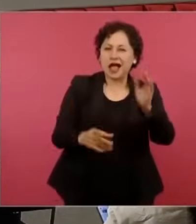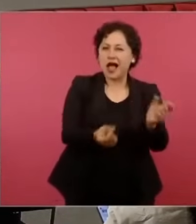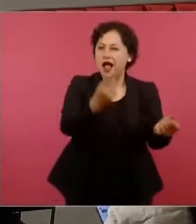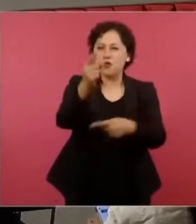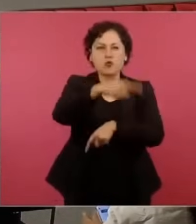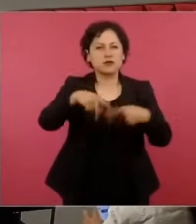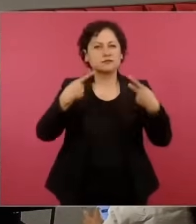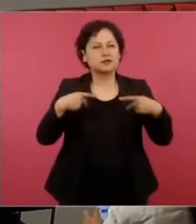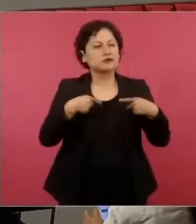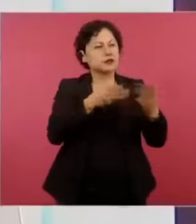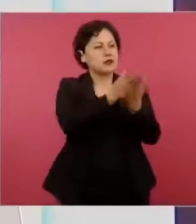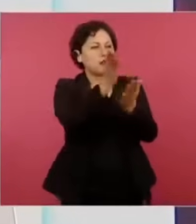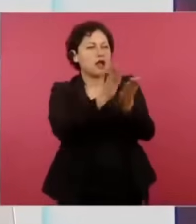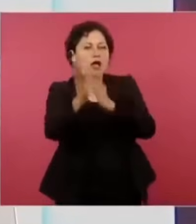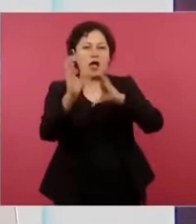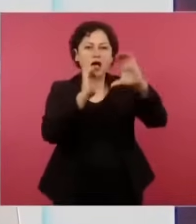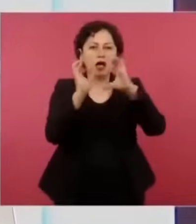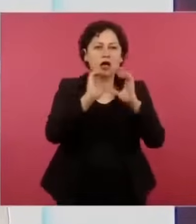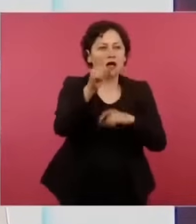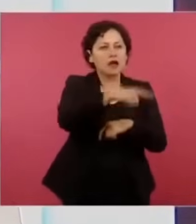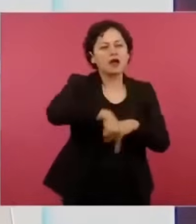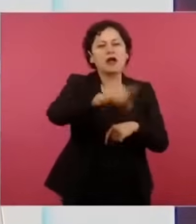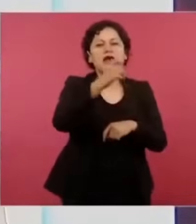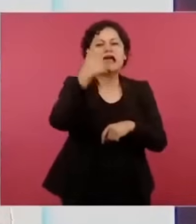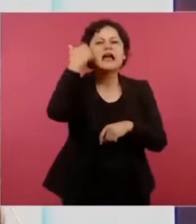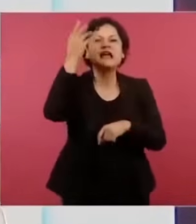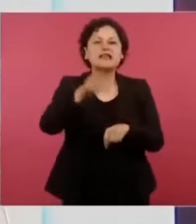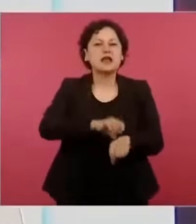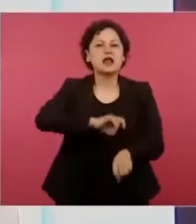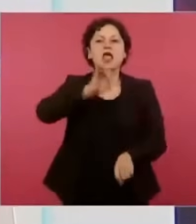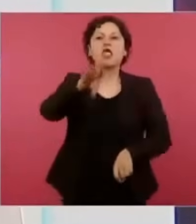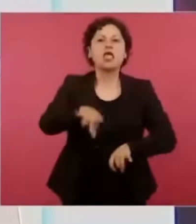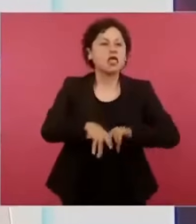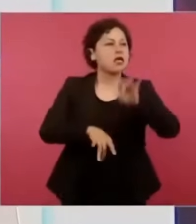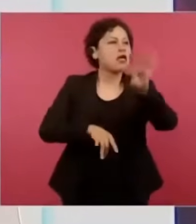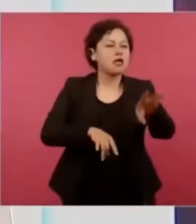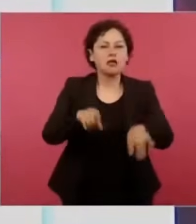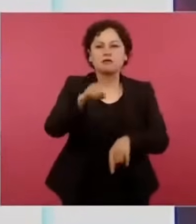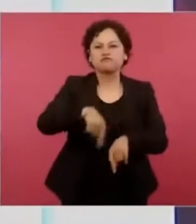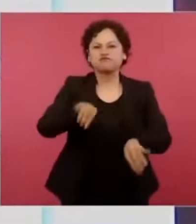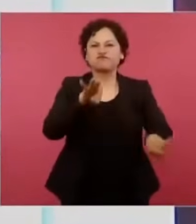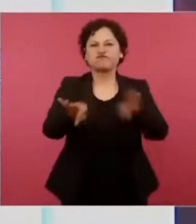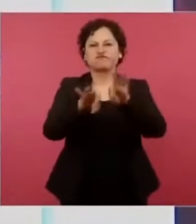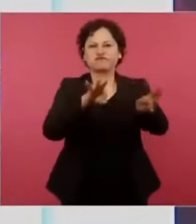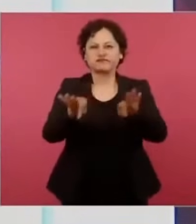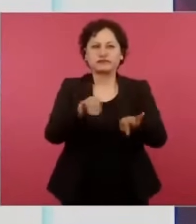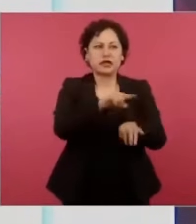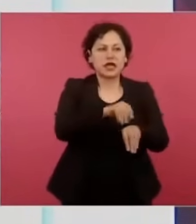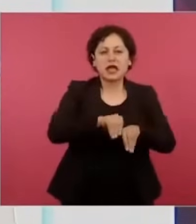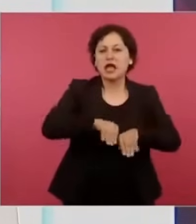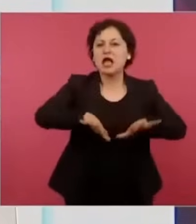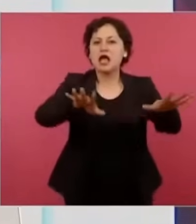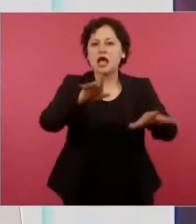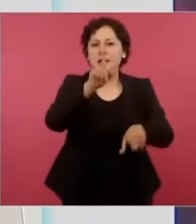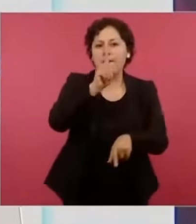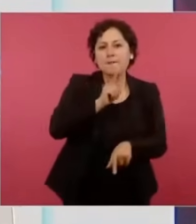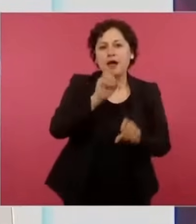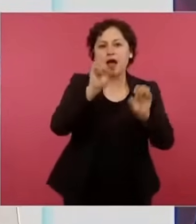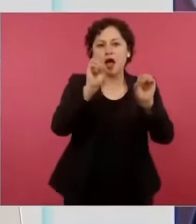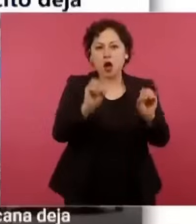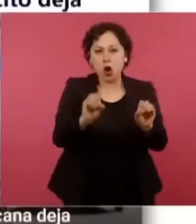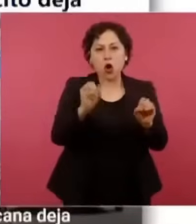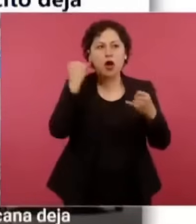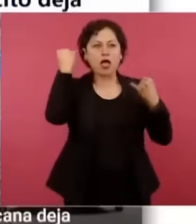hechos de violencia que ocurren en México. Estos pueden ser reales o inventados. Mienten para tratar de confundir a